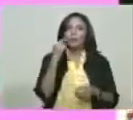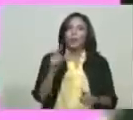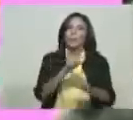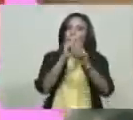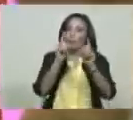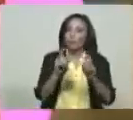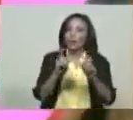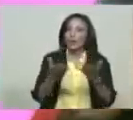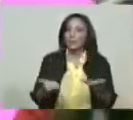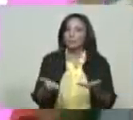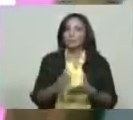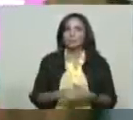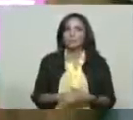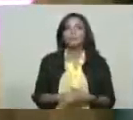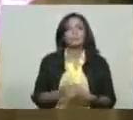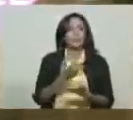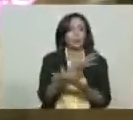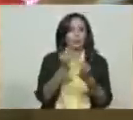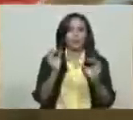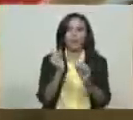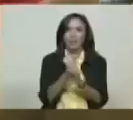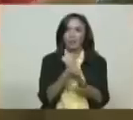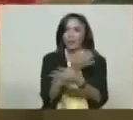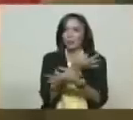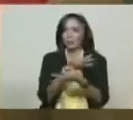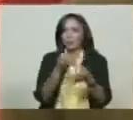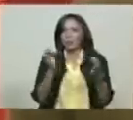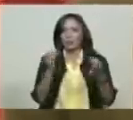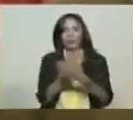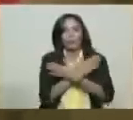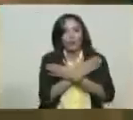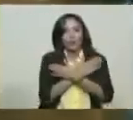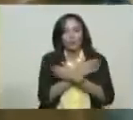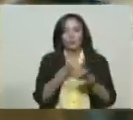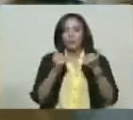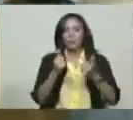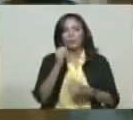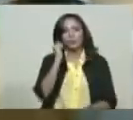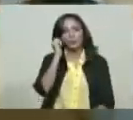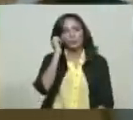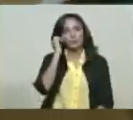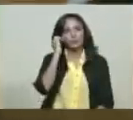Venezuela. Extraordinario trabajo ha hecho Eduardo, te felicito Eduardo.